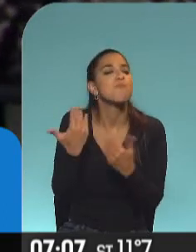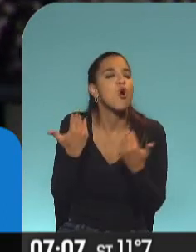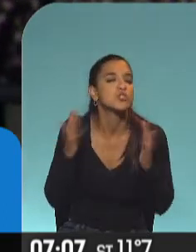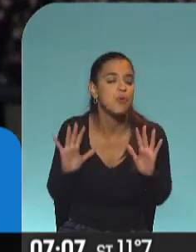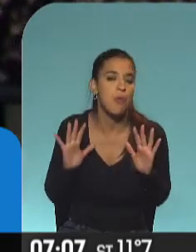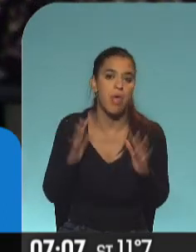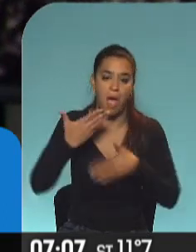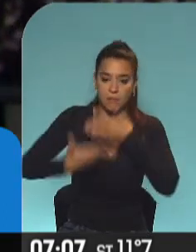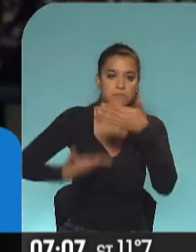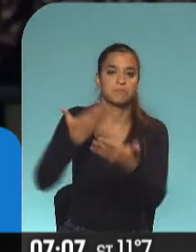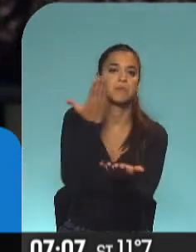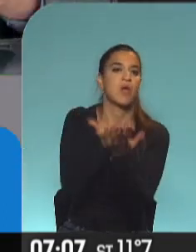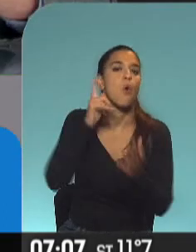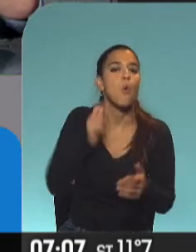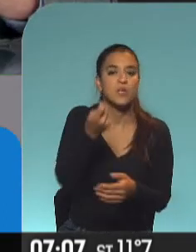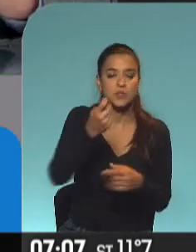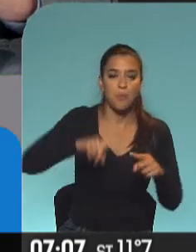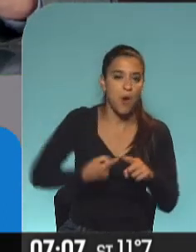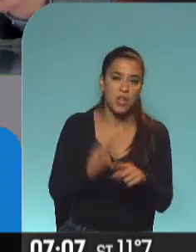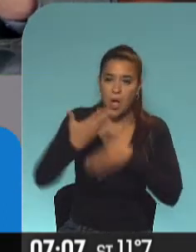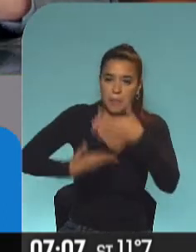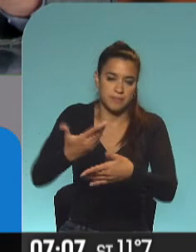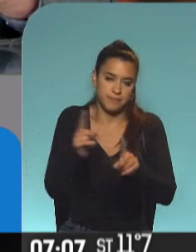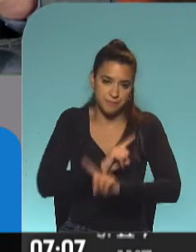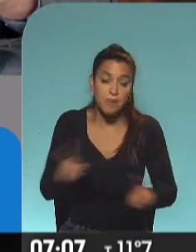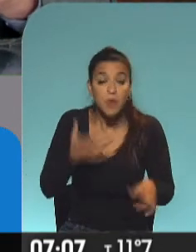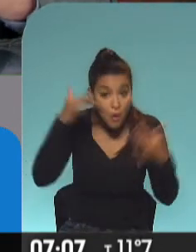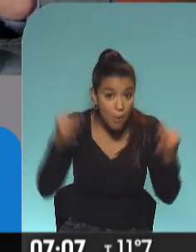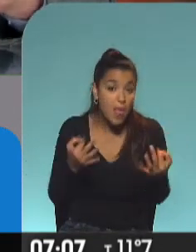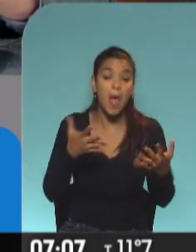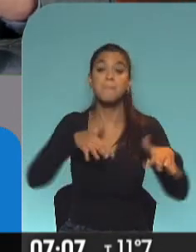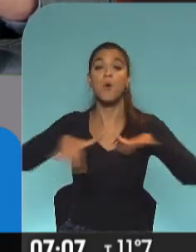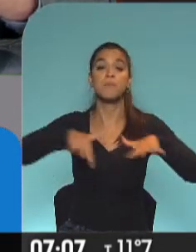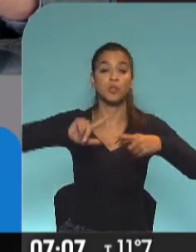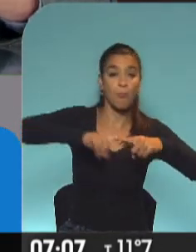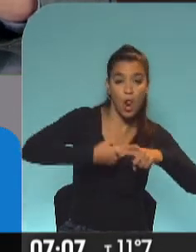de avance a este pedido de juicio político, pero es cierto que los movimientos políticos y las